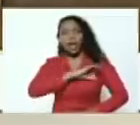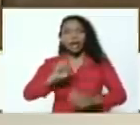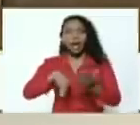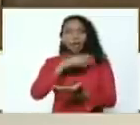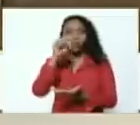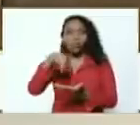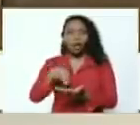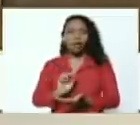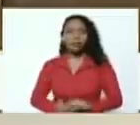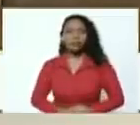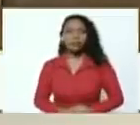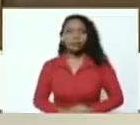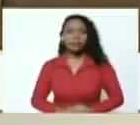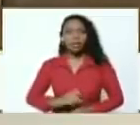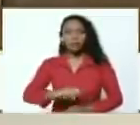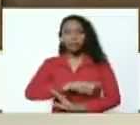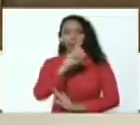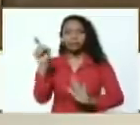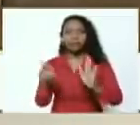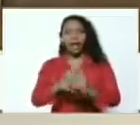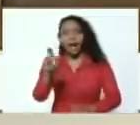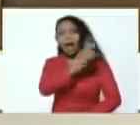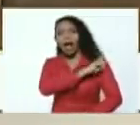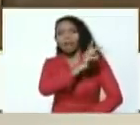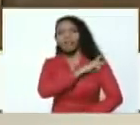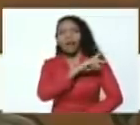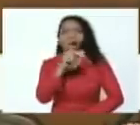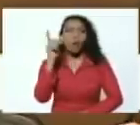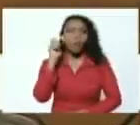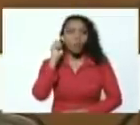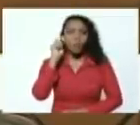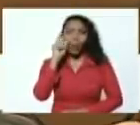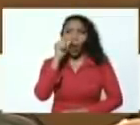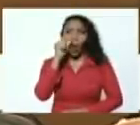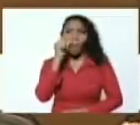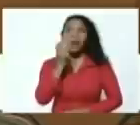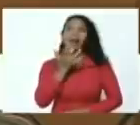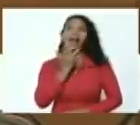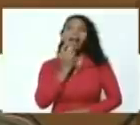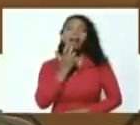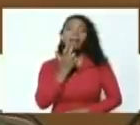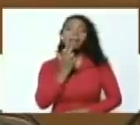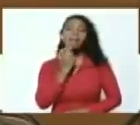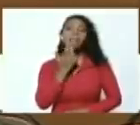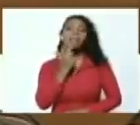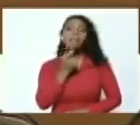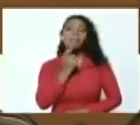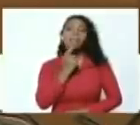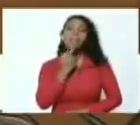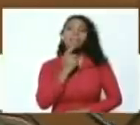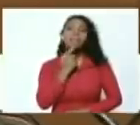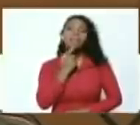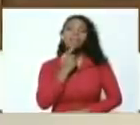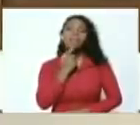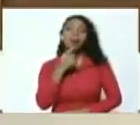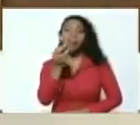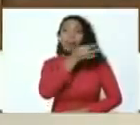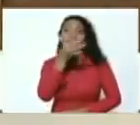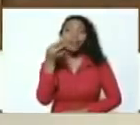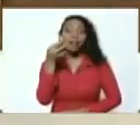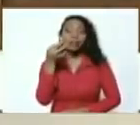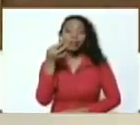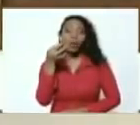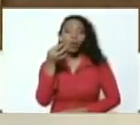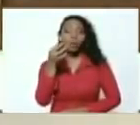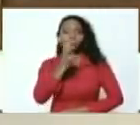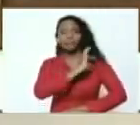Nacional, el general en jefa, Vladimir Padrino López. Correcto.